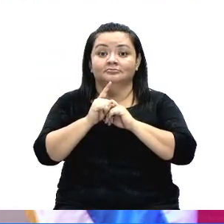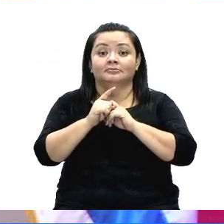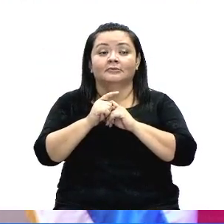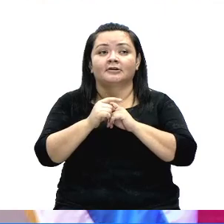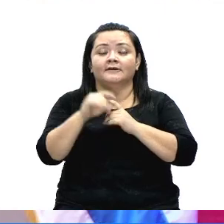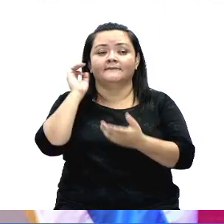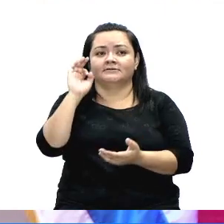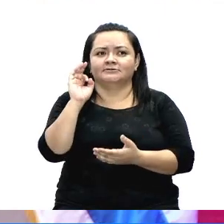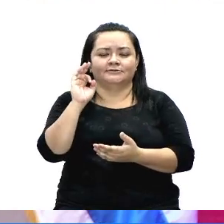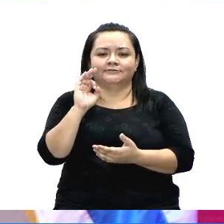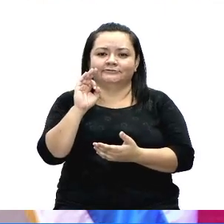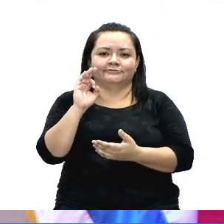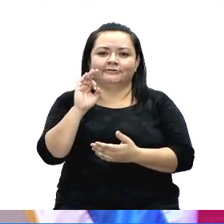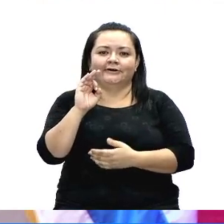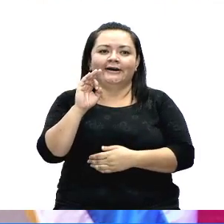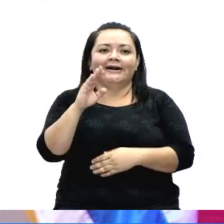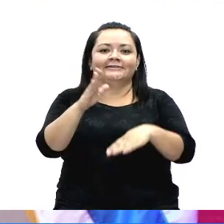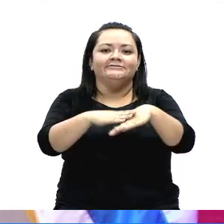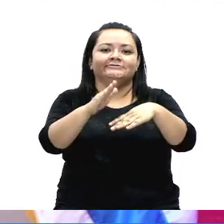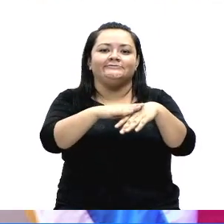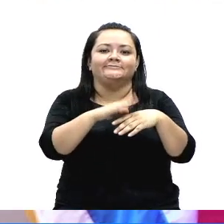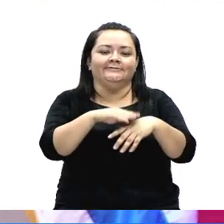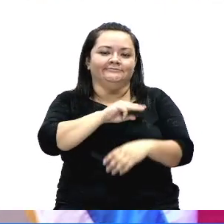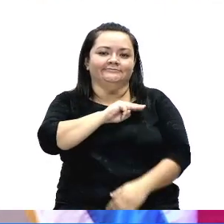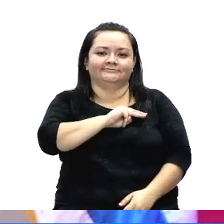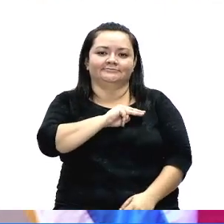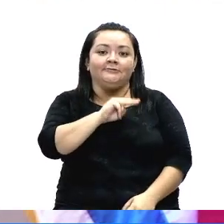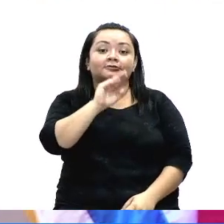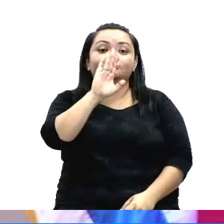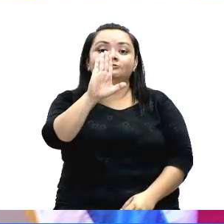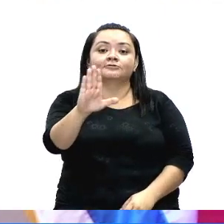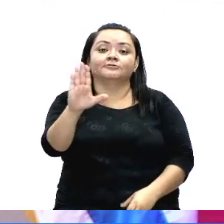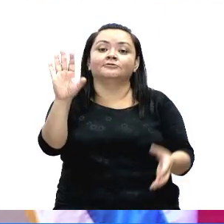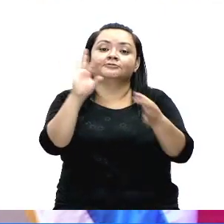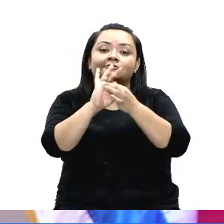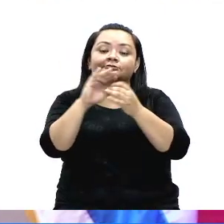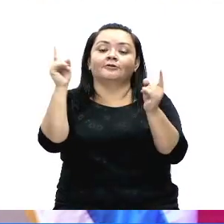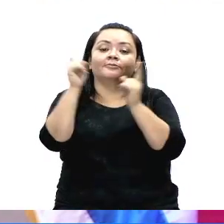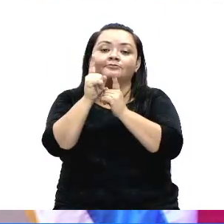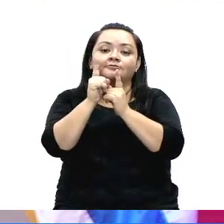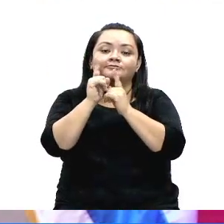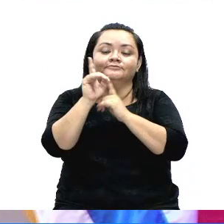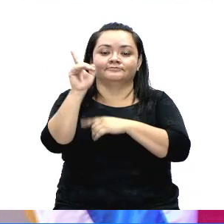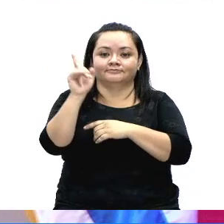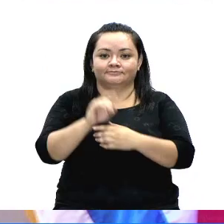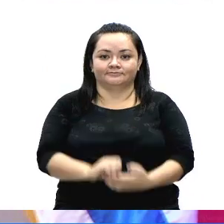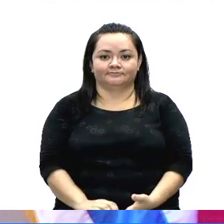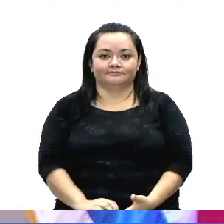no es el pastorado no es no es no es el llamado no es el ministerio es tu comunión con dios